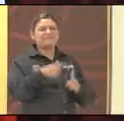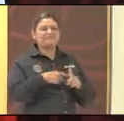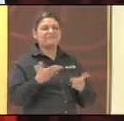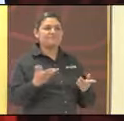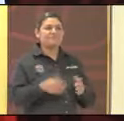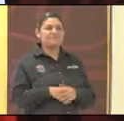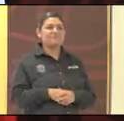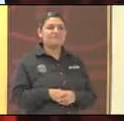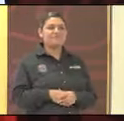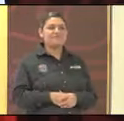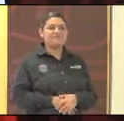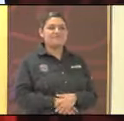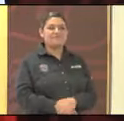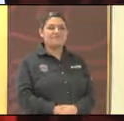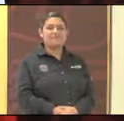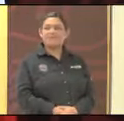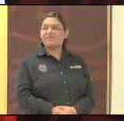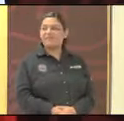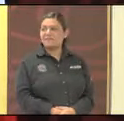El Titanic.